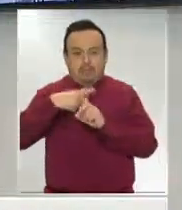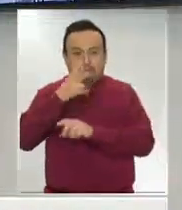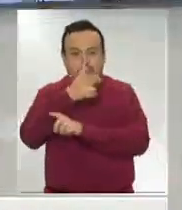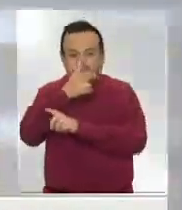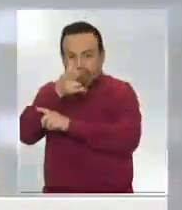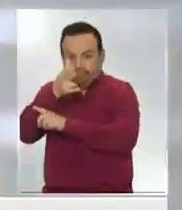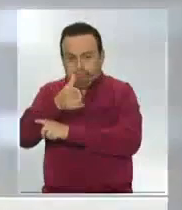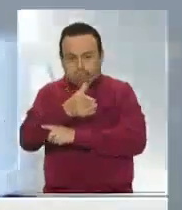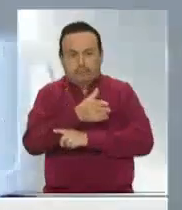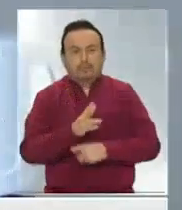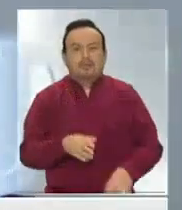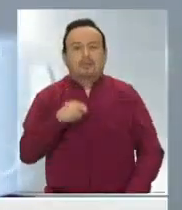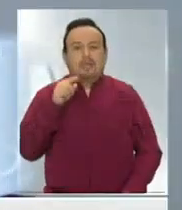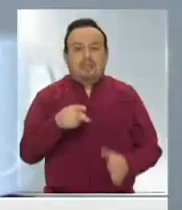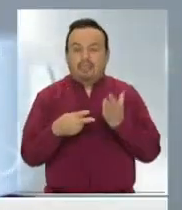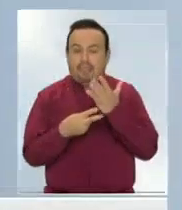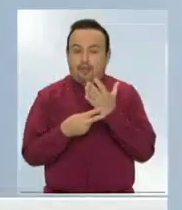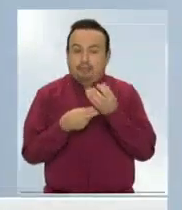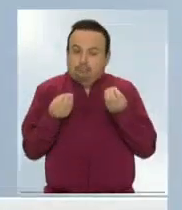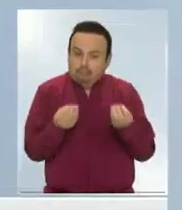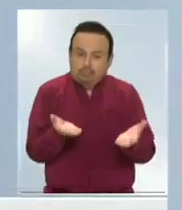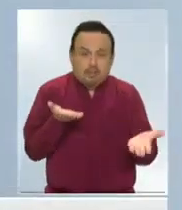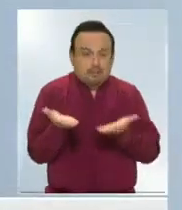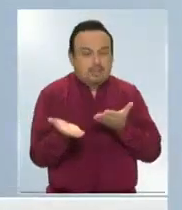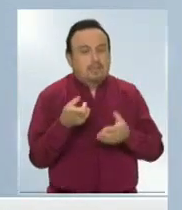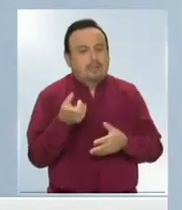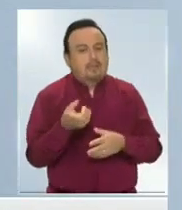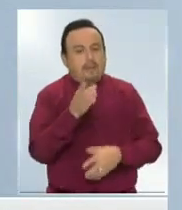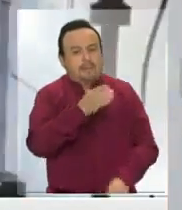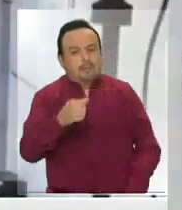hacer ese filtro. Tecnología puesta al servicio de la salud de la